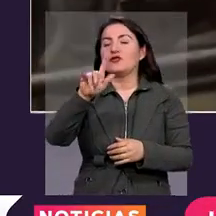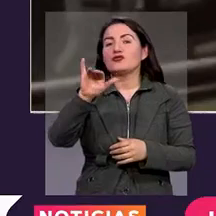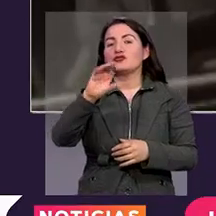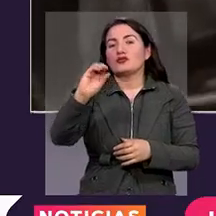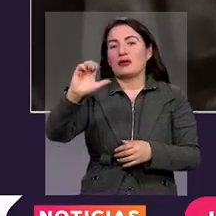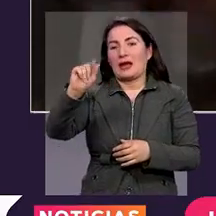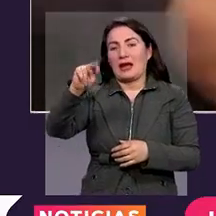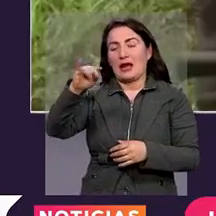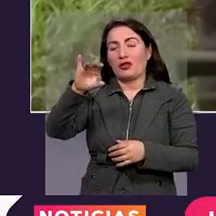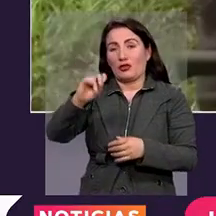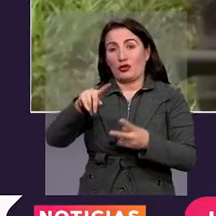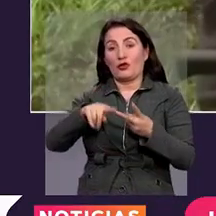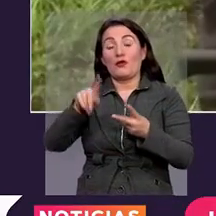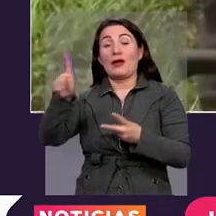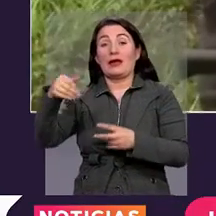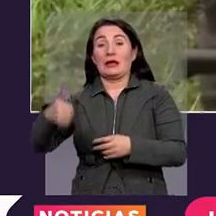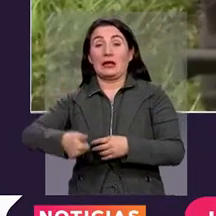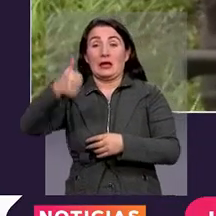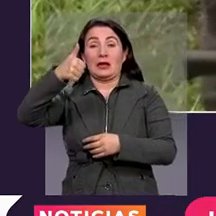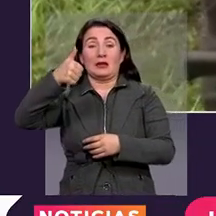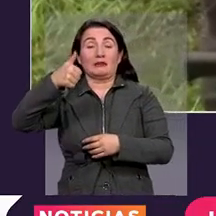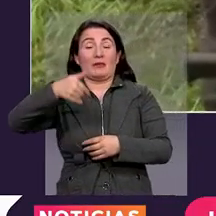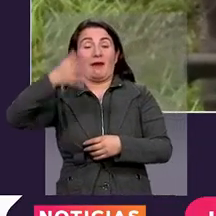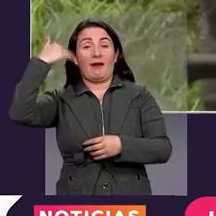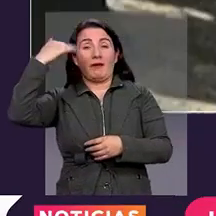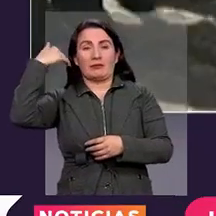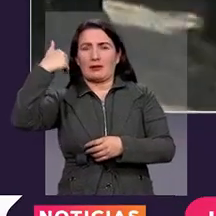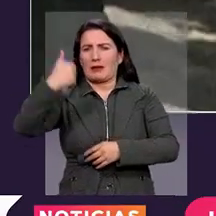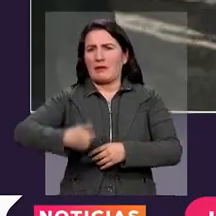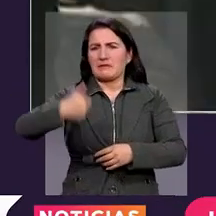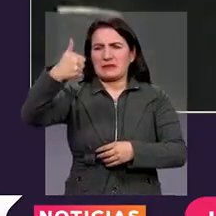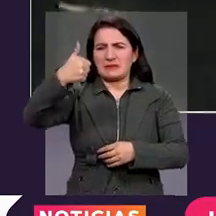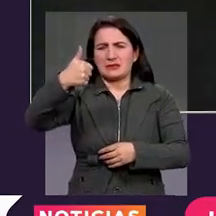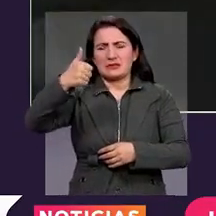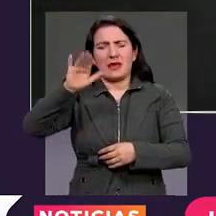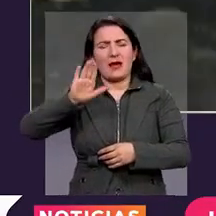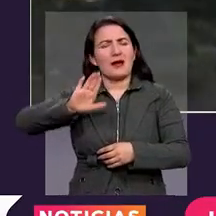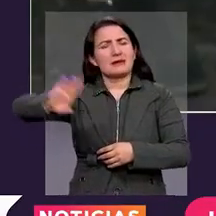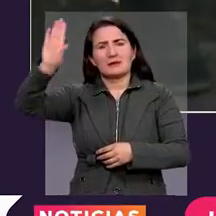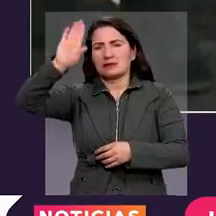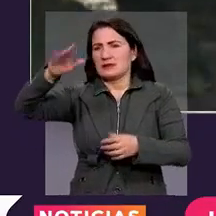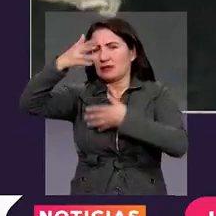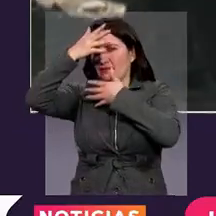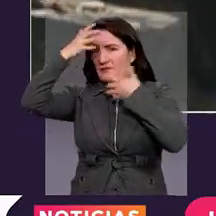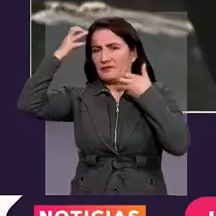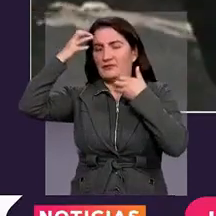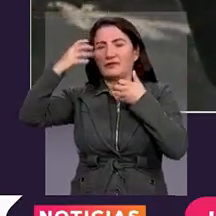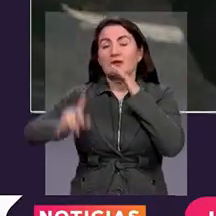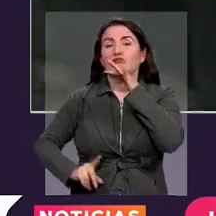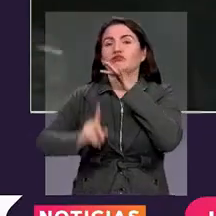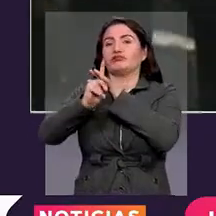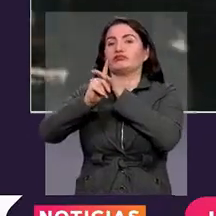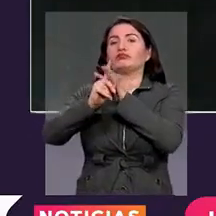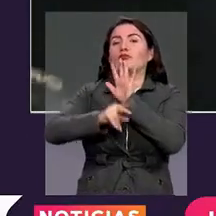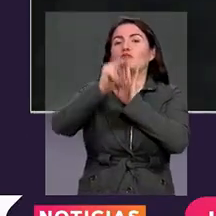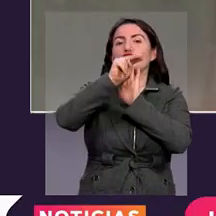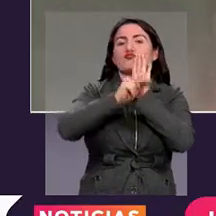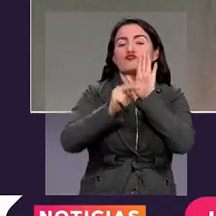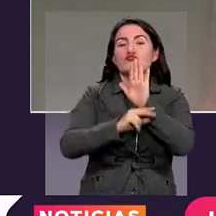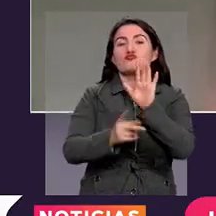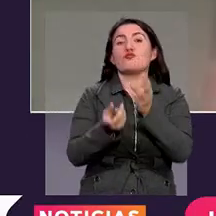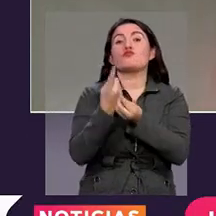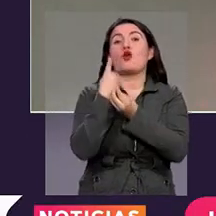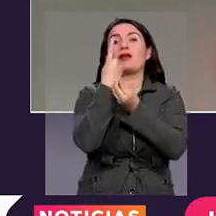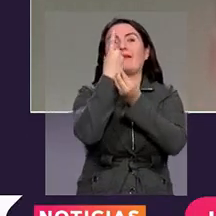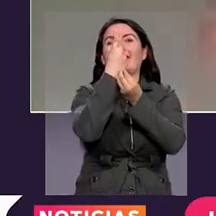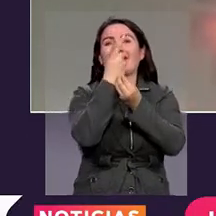quien se constituyó en el mentor y en uno de los cabecillas tradicionales con un inicio en la política. Recordemos que él fue diputado